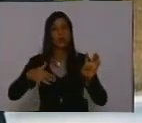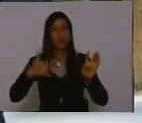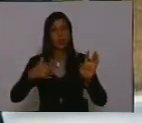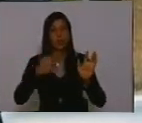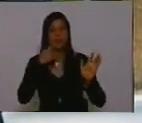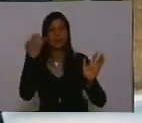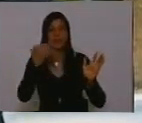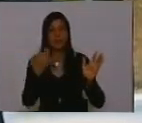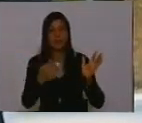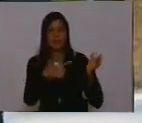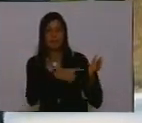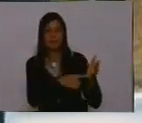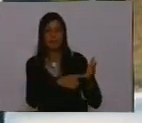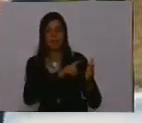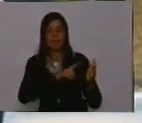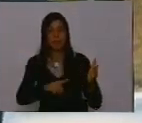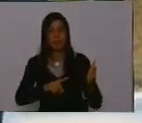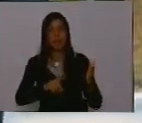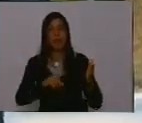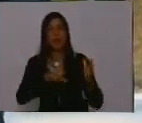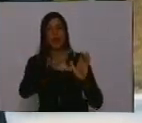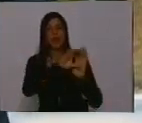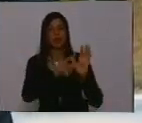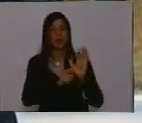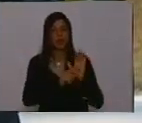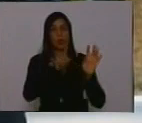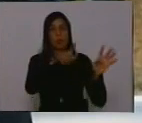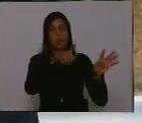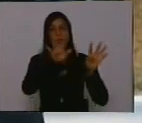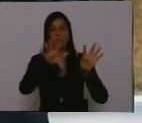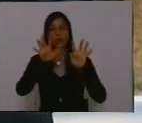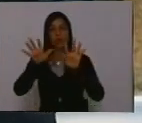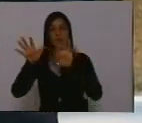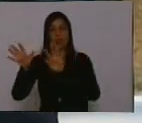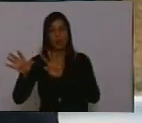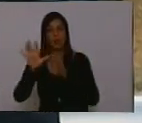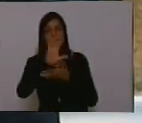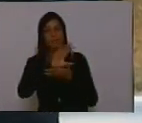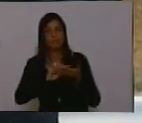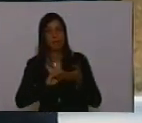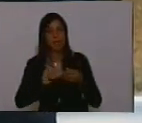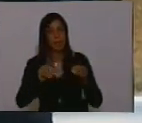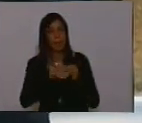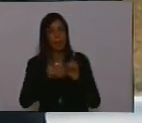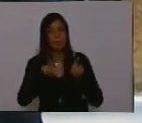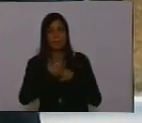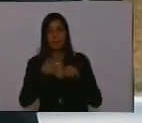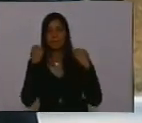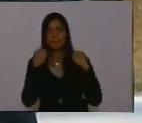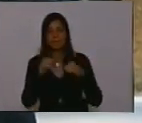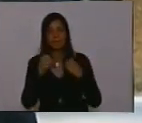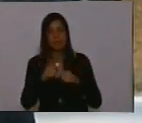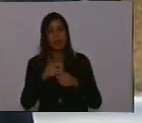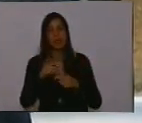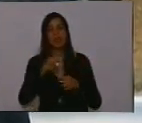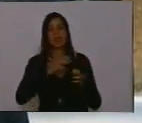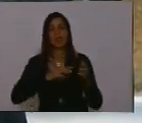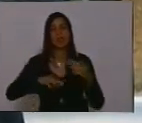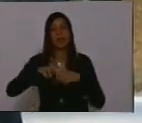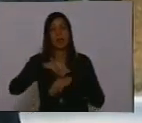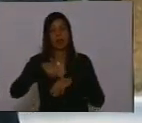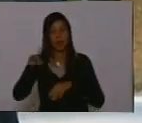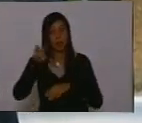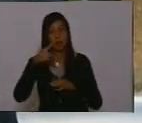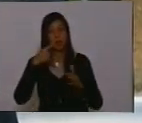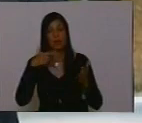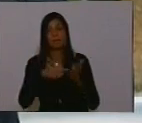verdad profundice la Constitución de 1999 de la República Bolivariana de